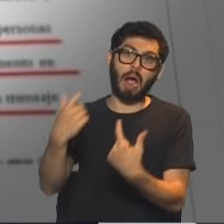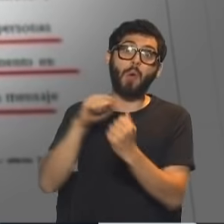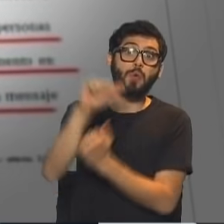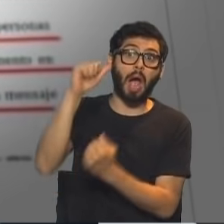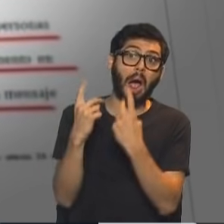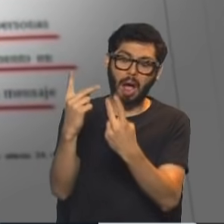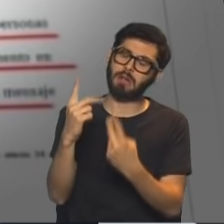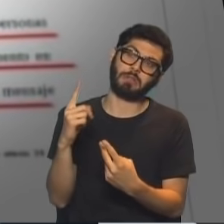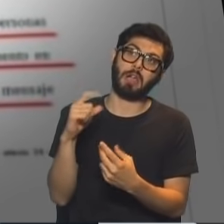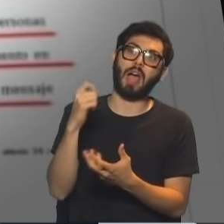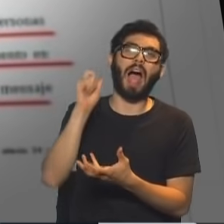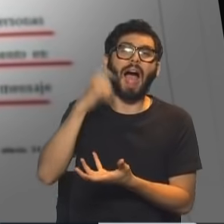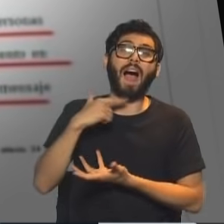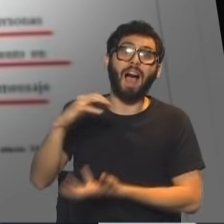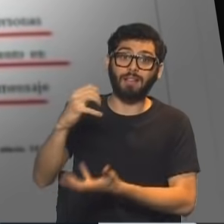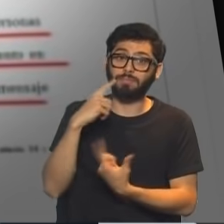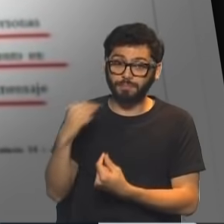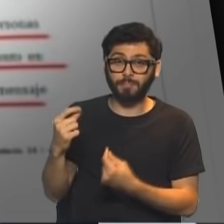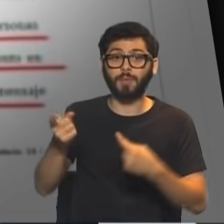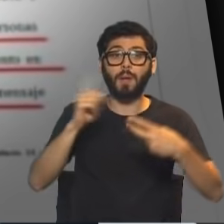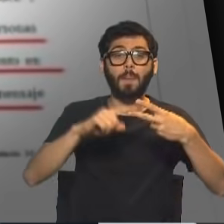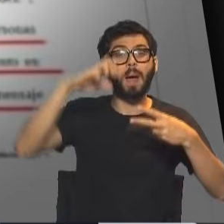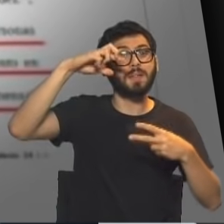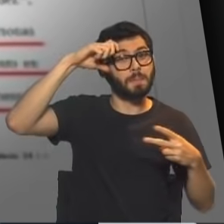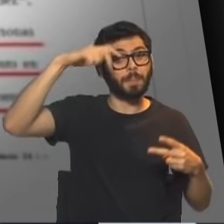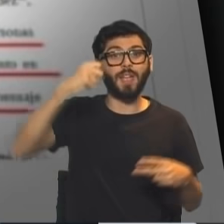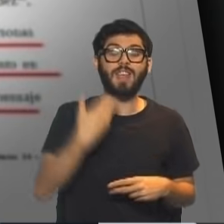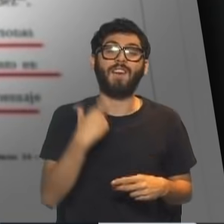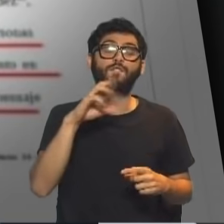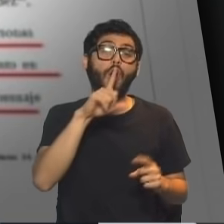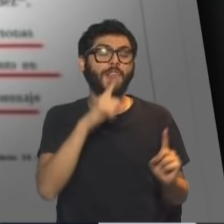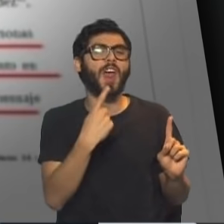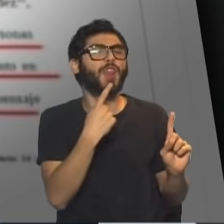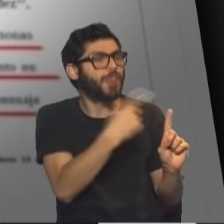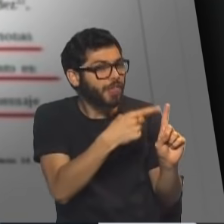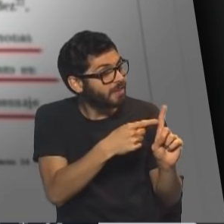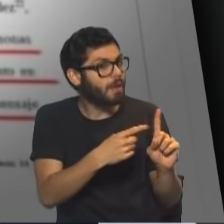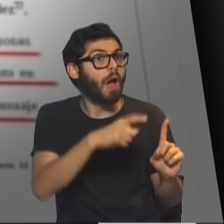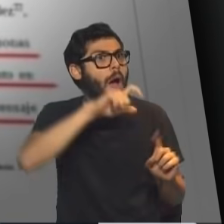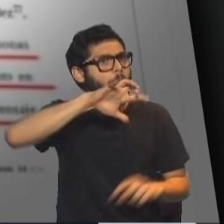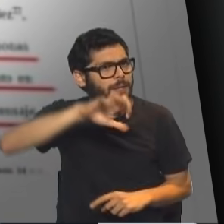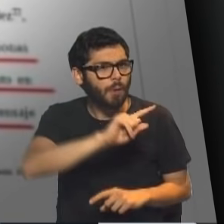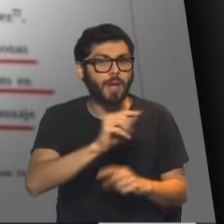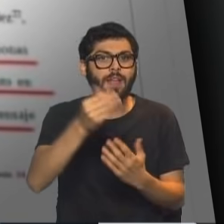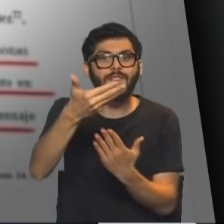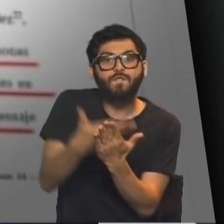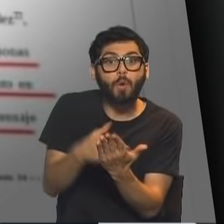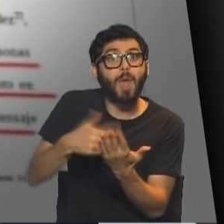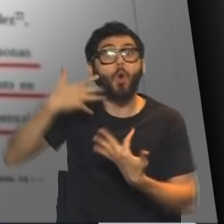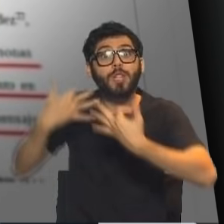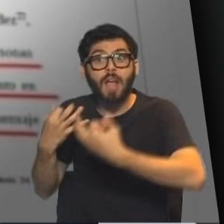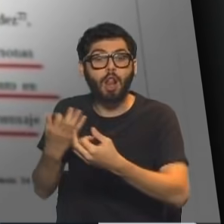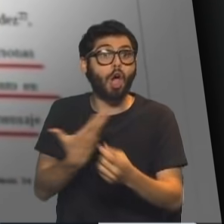responde Graciana Peñafort. Hola Mauricio, ¿sabés qué es amenazante? Que encuentren estos informes ilegales en poder de funcionarios públicos del gobierno